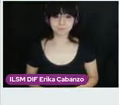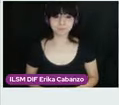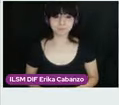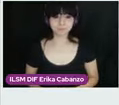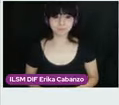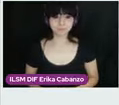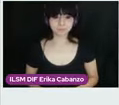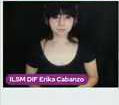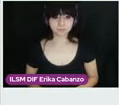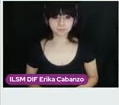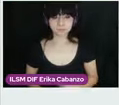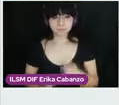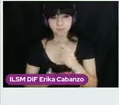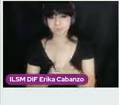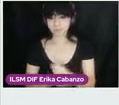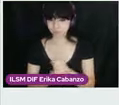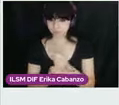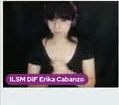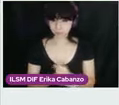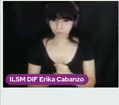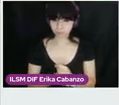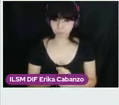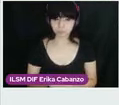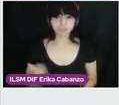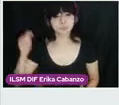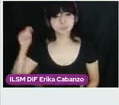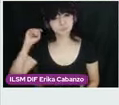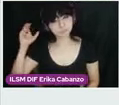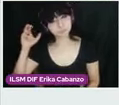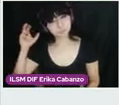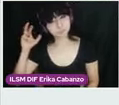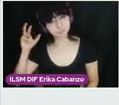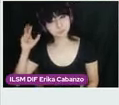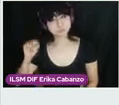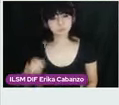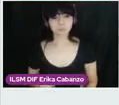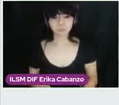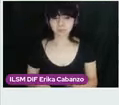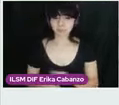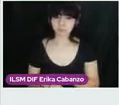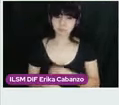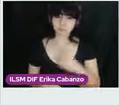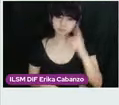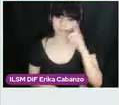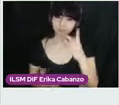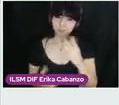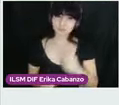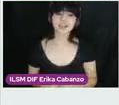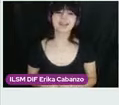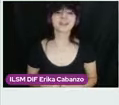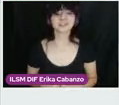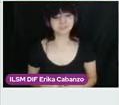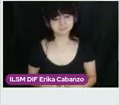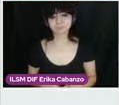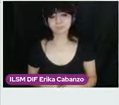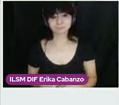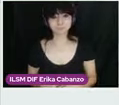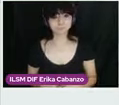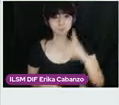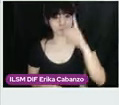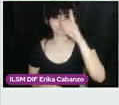¿Terapia con sonido? Pues, por supuesto. Sí está recomendado buscando este efecto enmascarador que tiene el zumbido. Se pueden